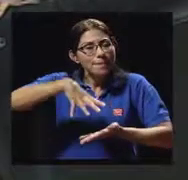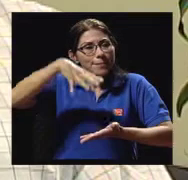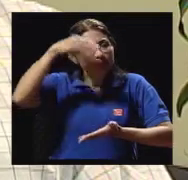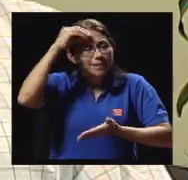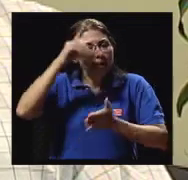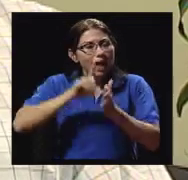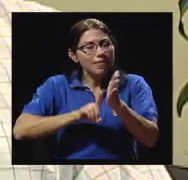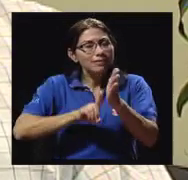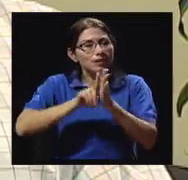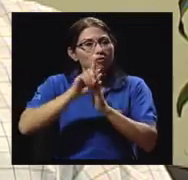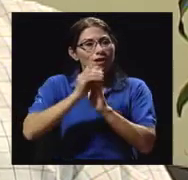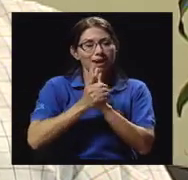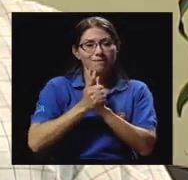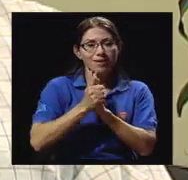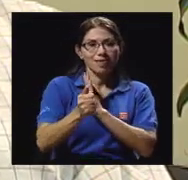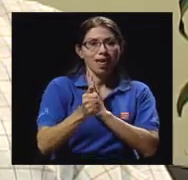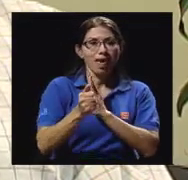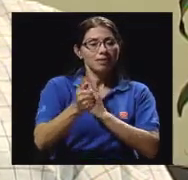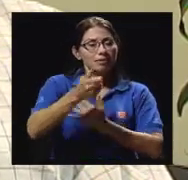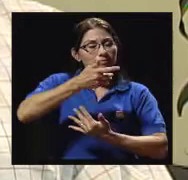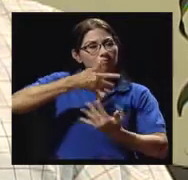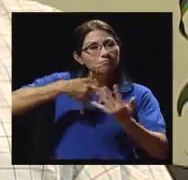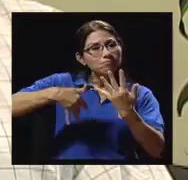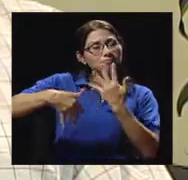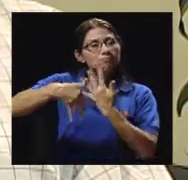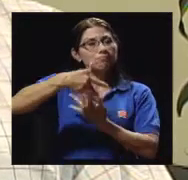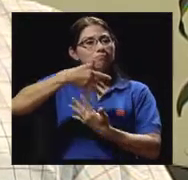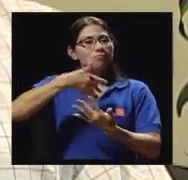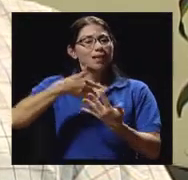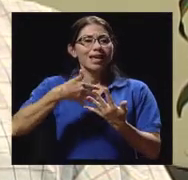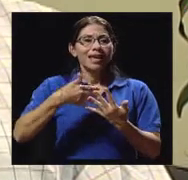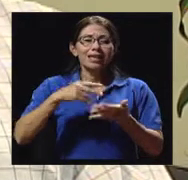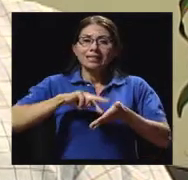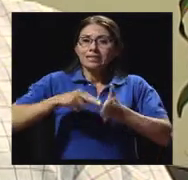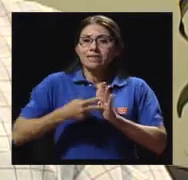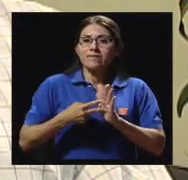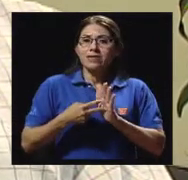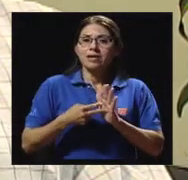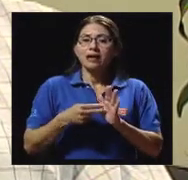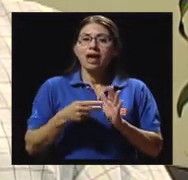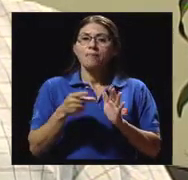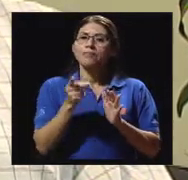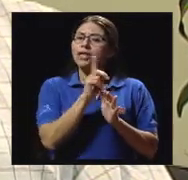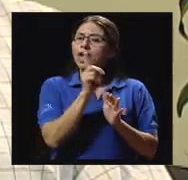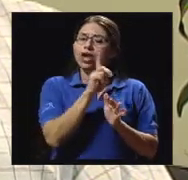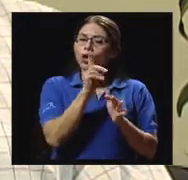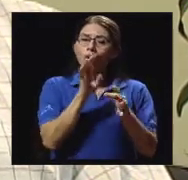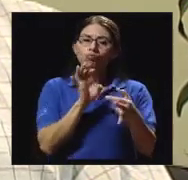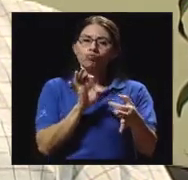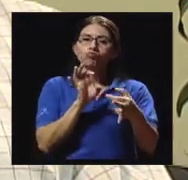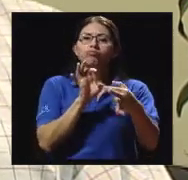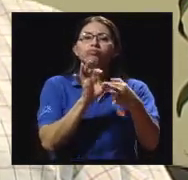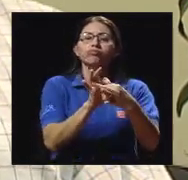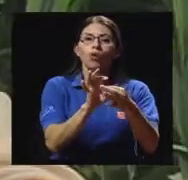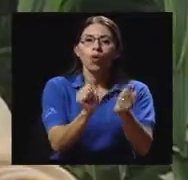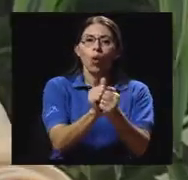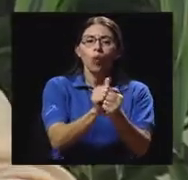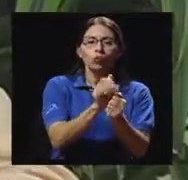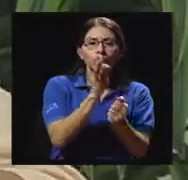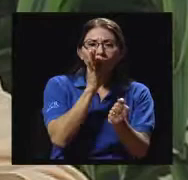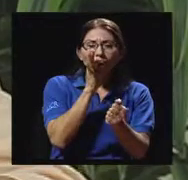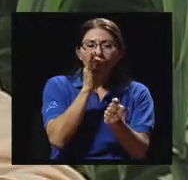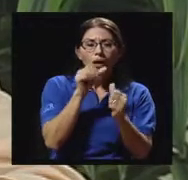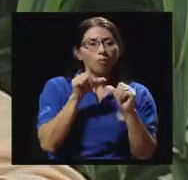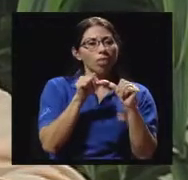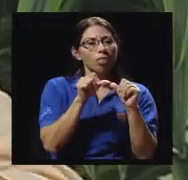a desarrollar habilidades que nos permita no tener la asociación con el consumo permanentemente. Y